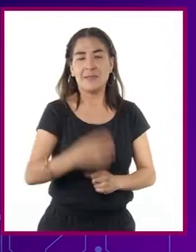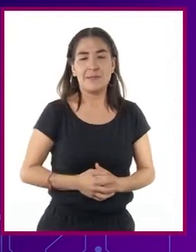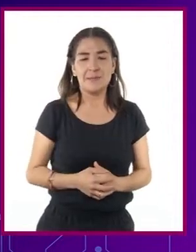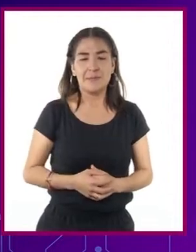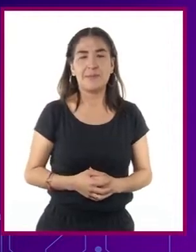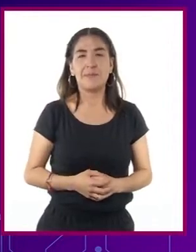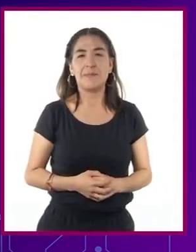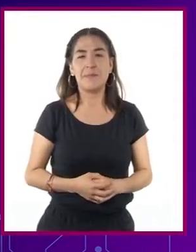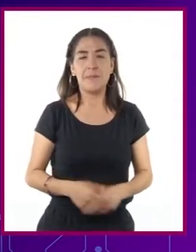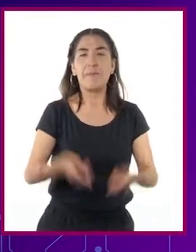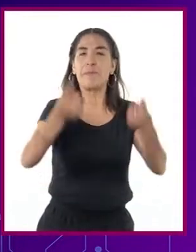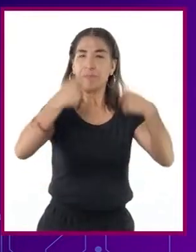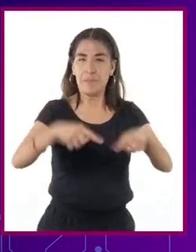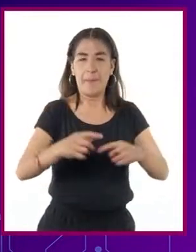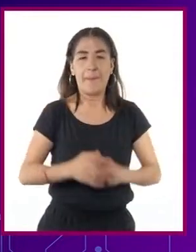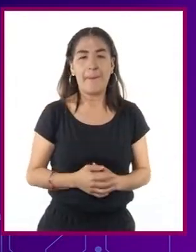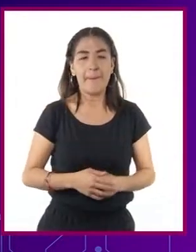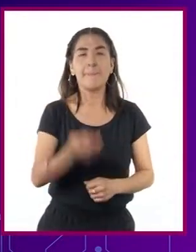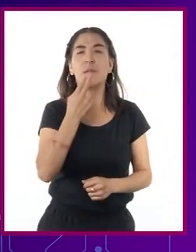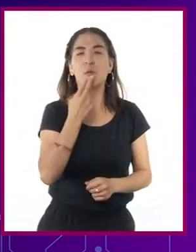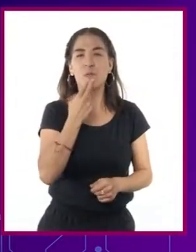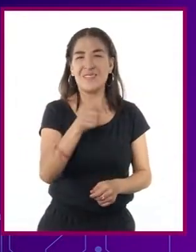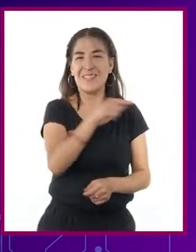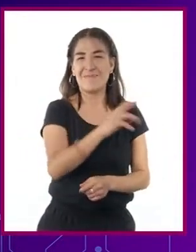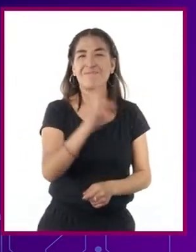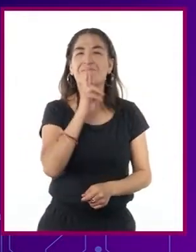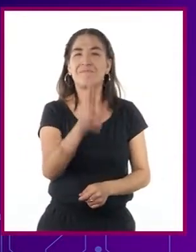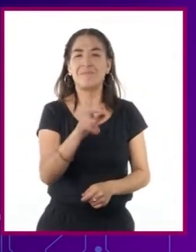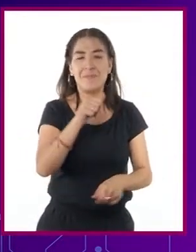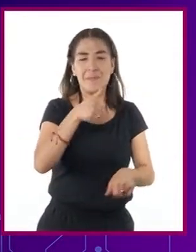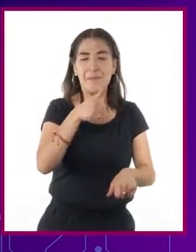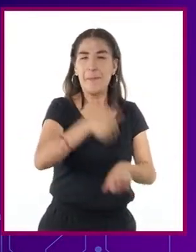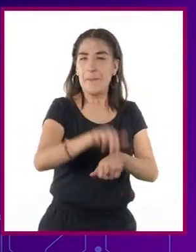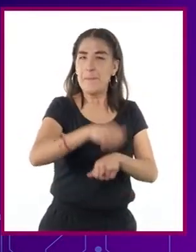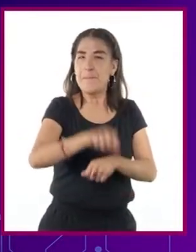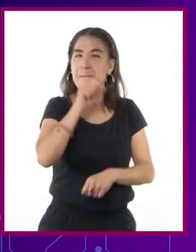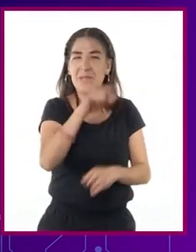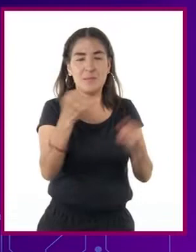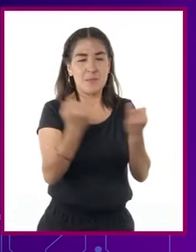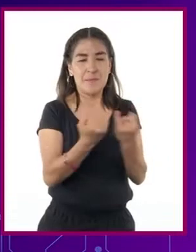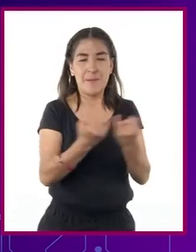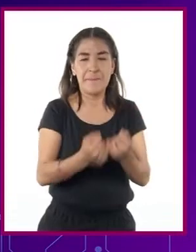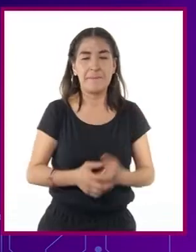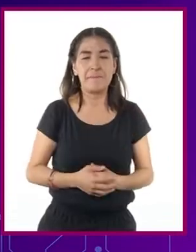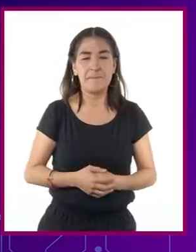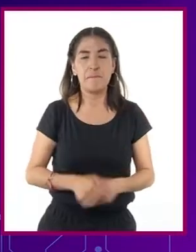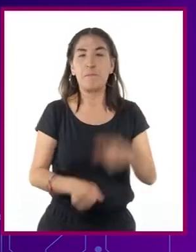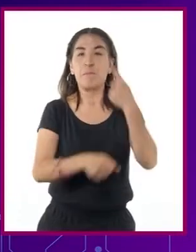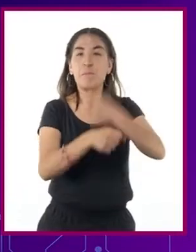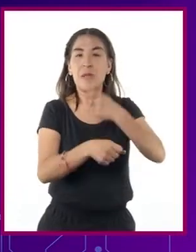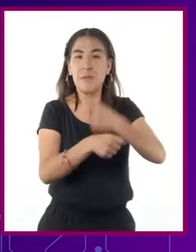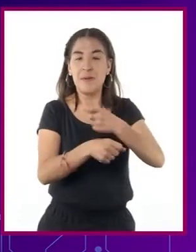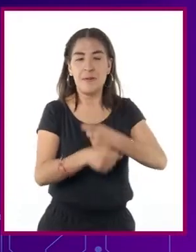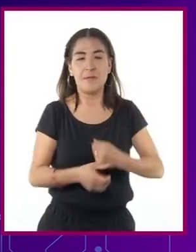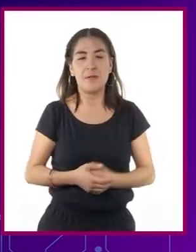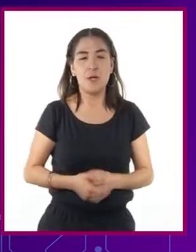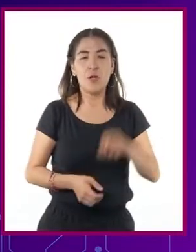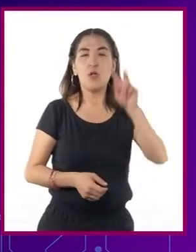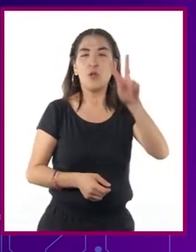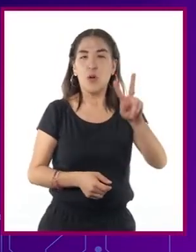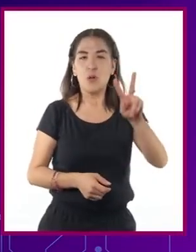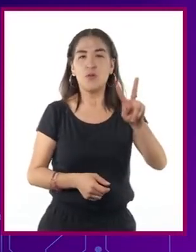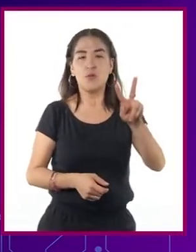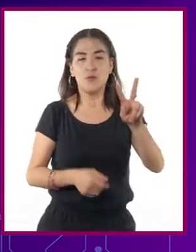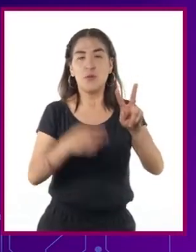negativo. Luego, si utilizamos los resultados de ambos procedimientos, vemos que primero obtuvimos que 2 a